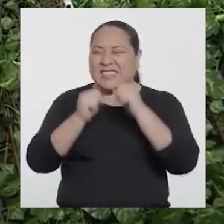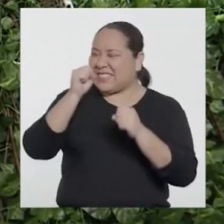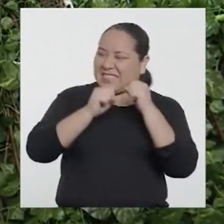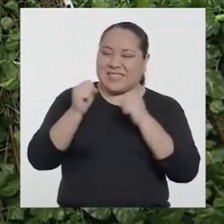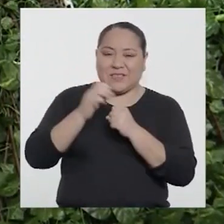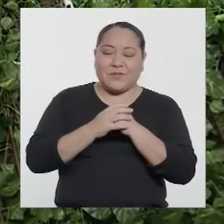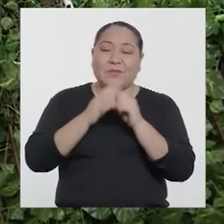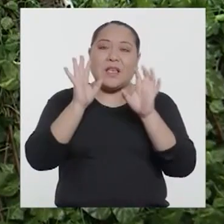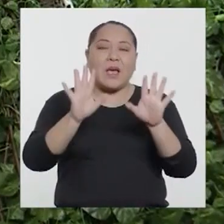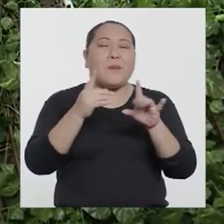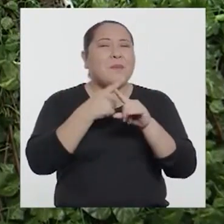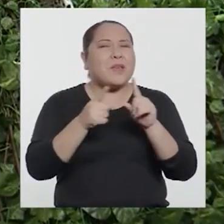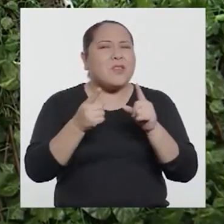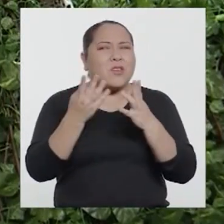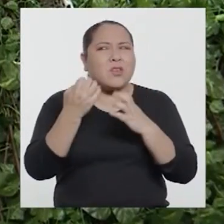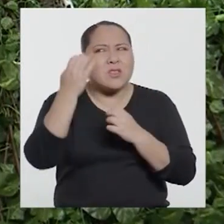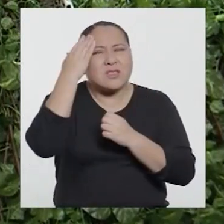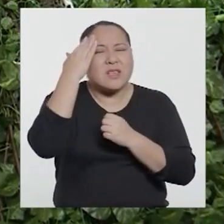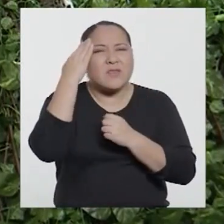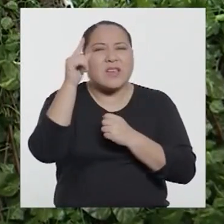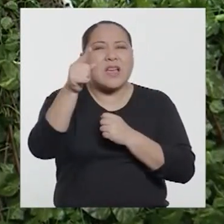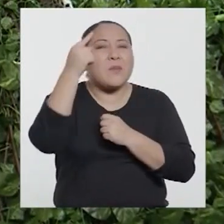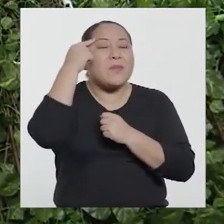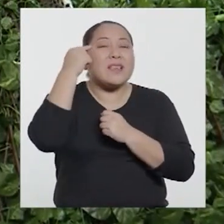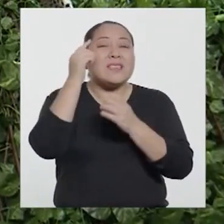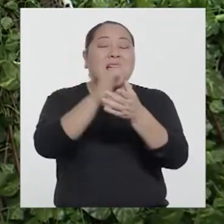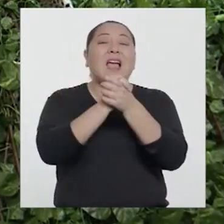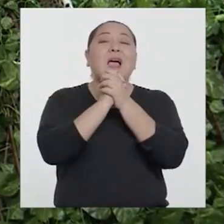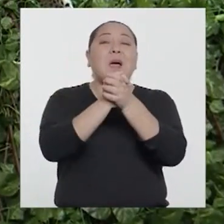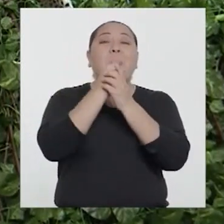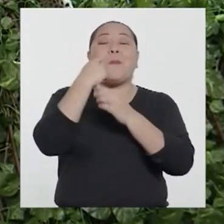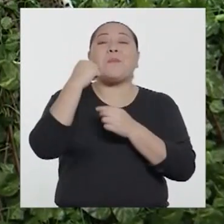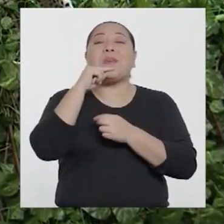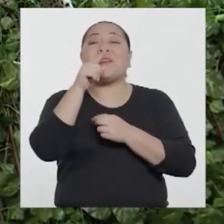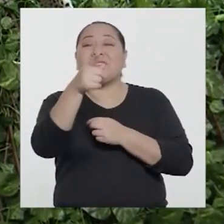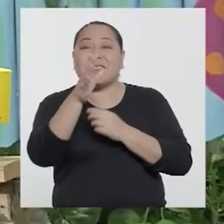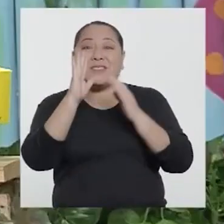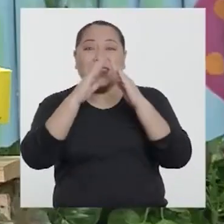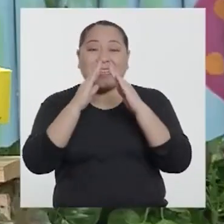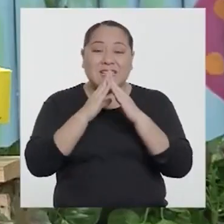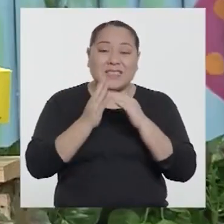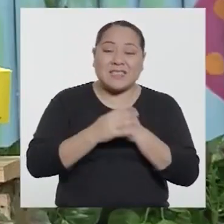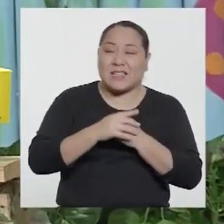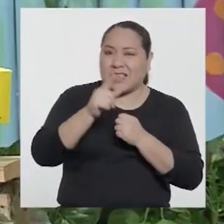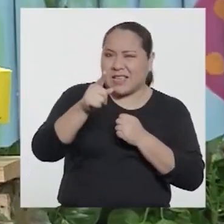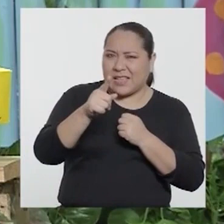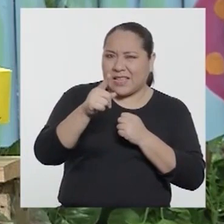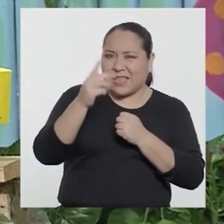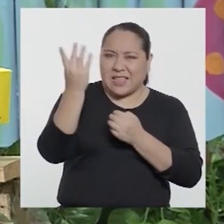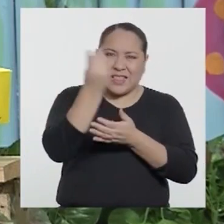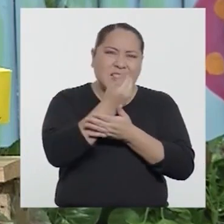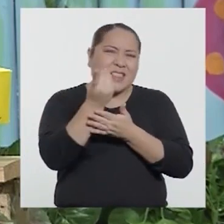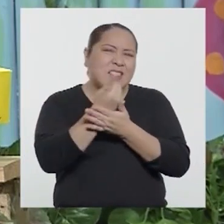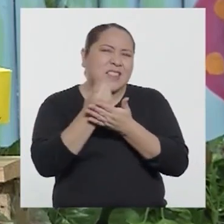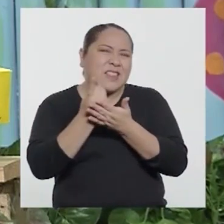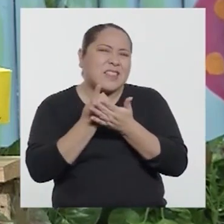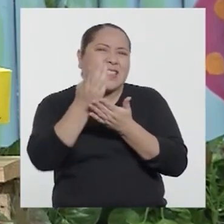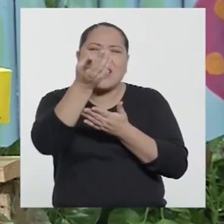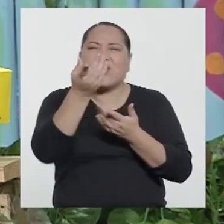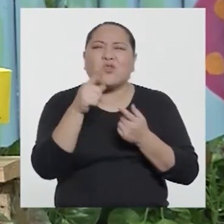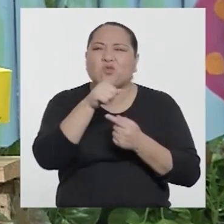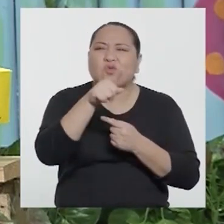Sí, pero quisiera saber qué piensan nuestras amigas y amigos en casa. ¿Qué dibujos hicieron